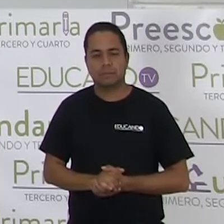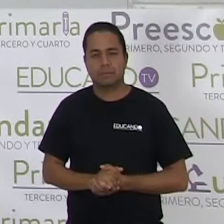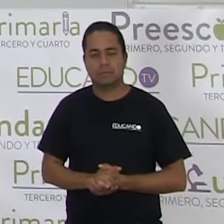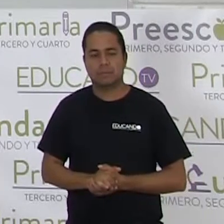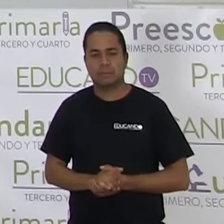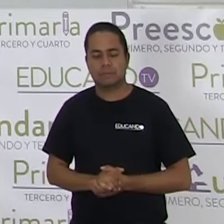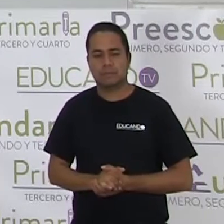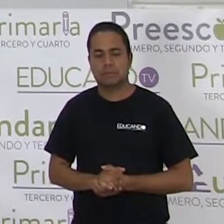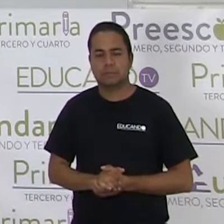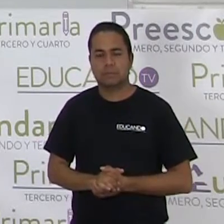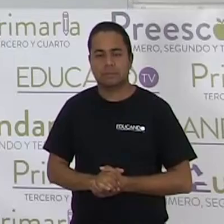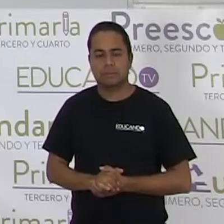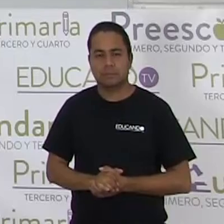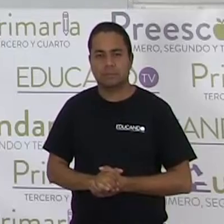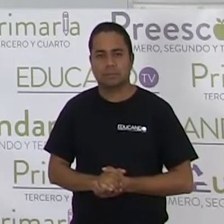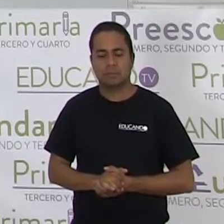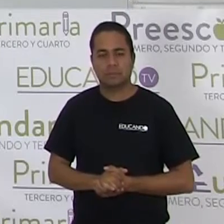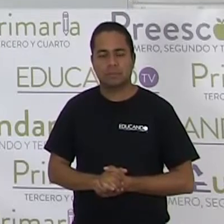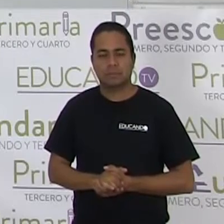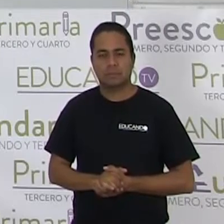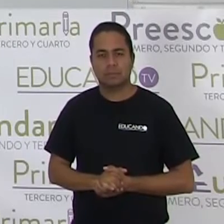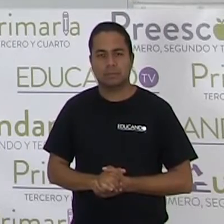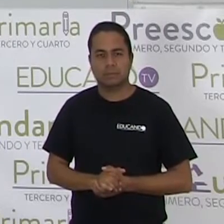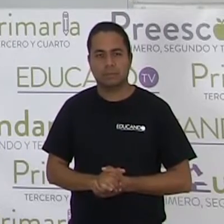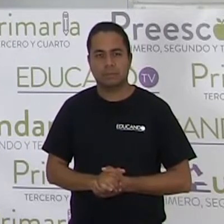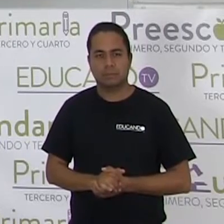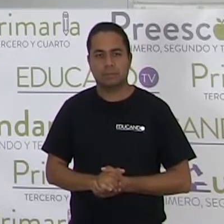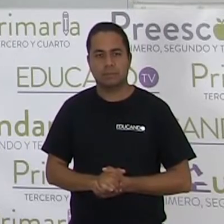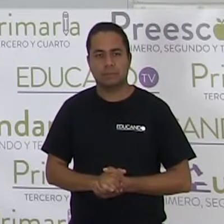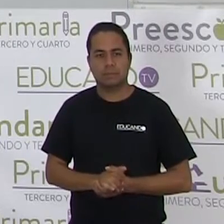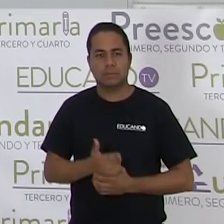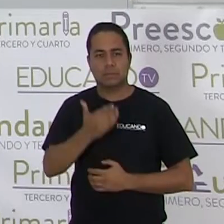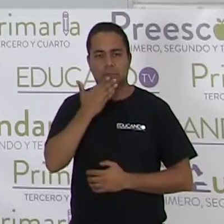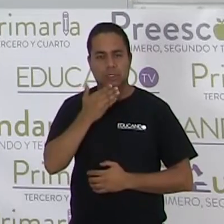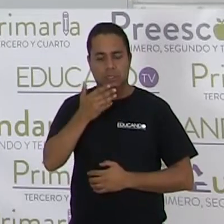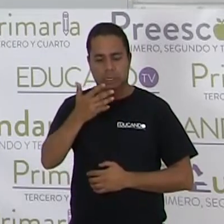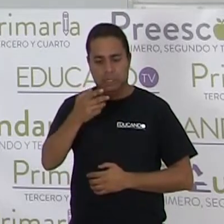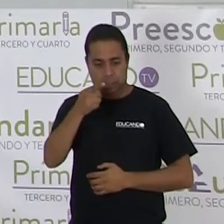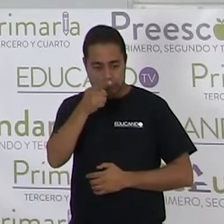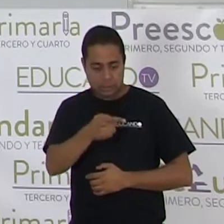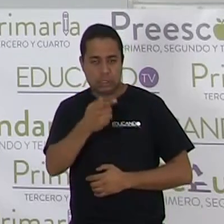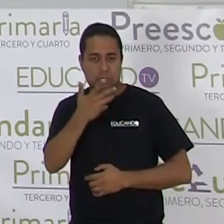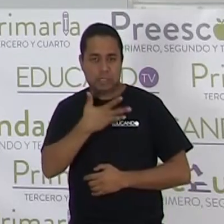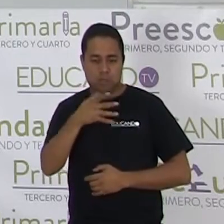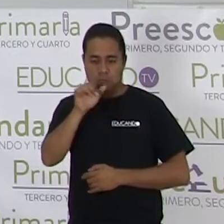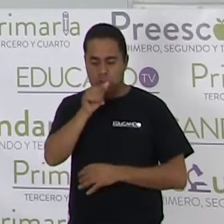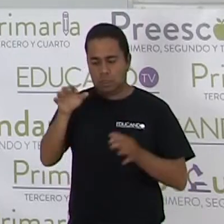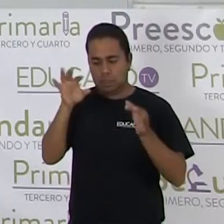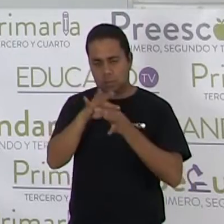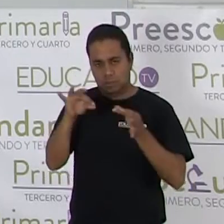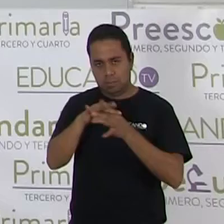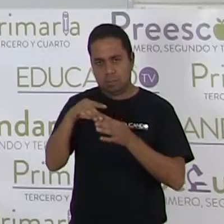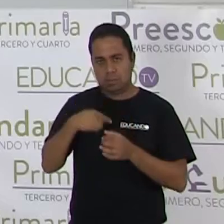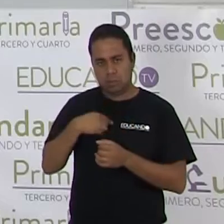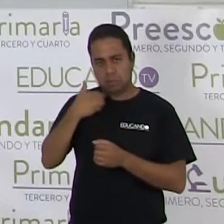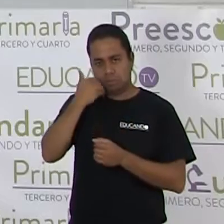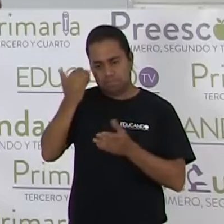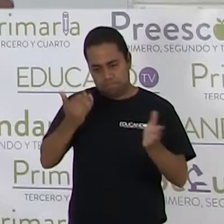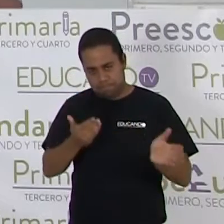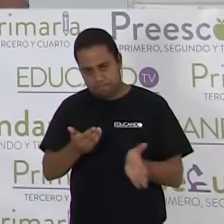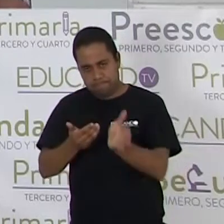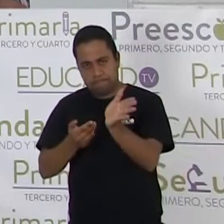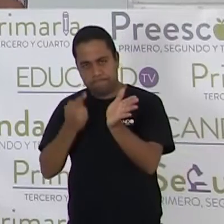lado te traigo otra parte o otra descripción que quiero compartirla contigo. Es